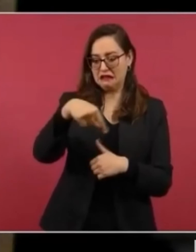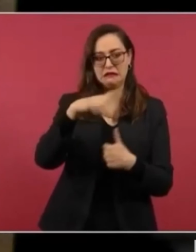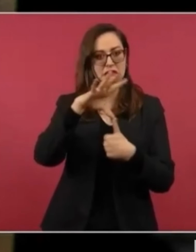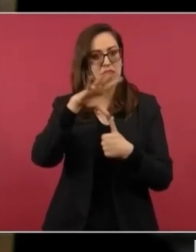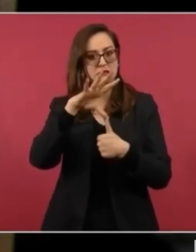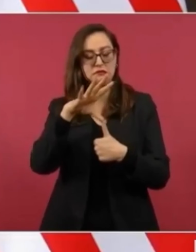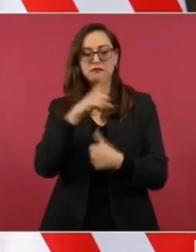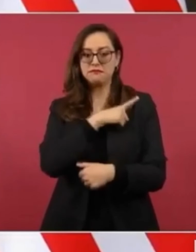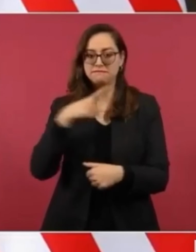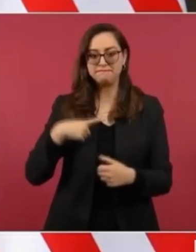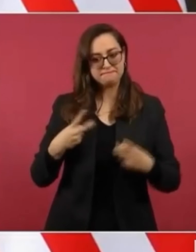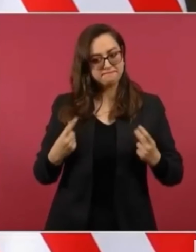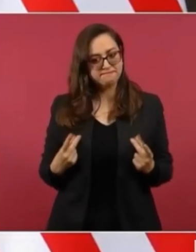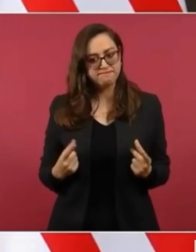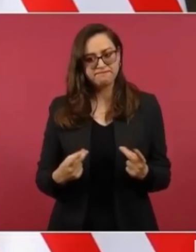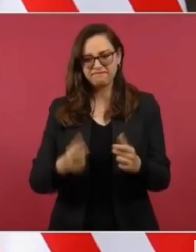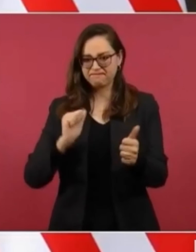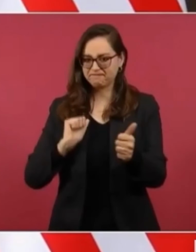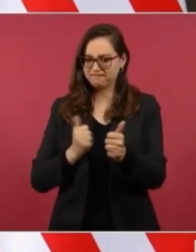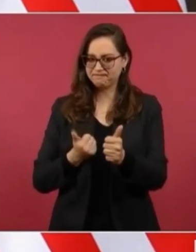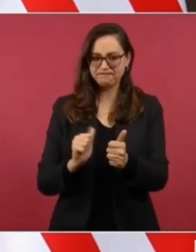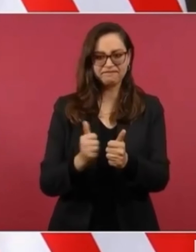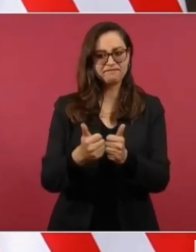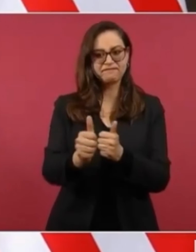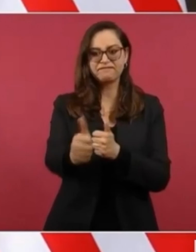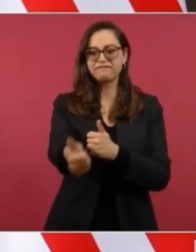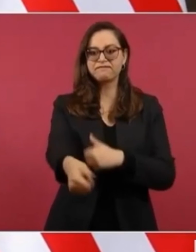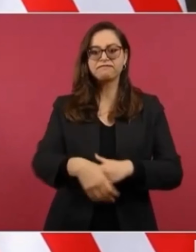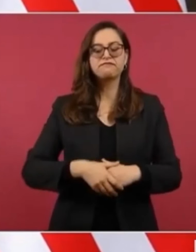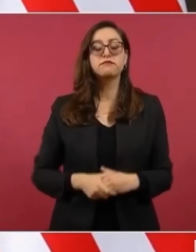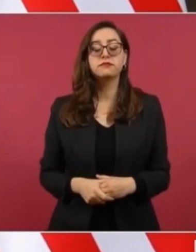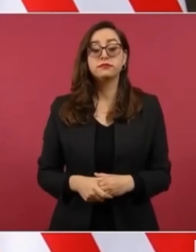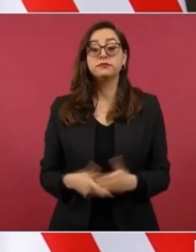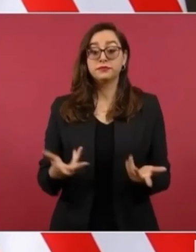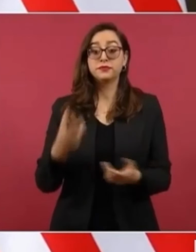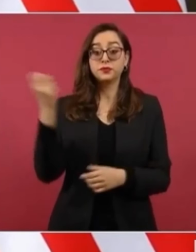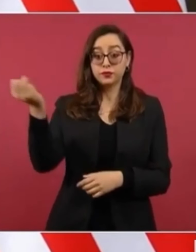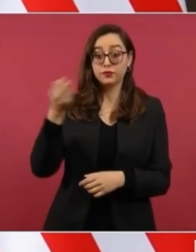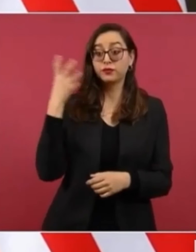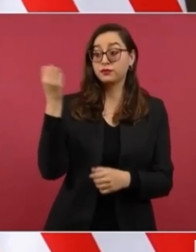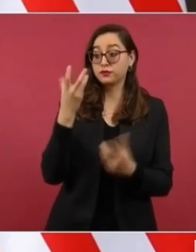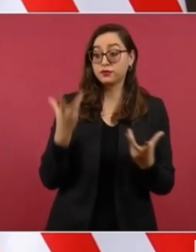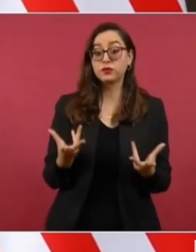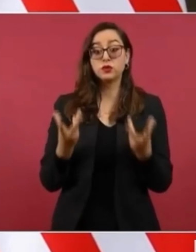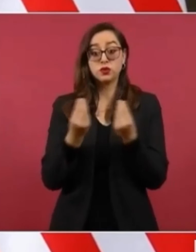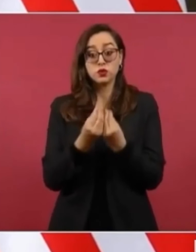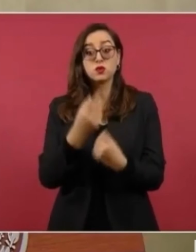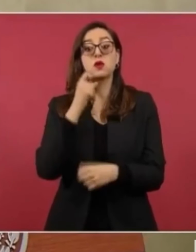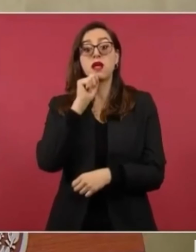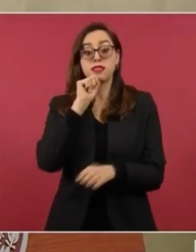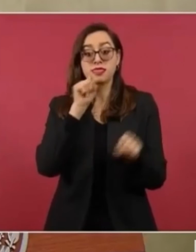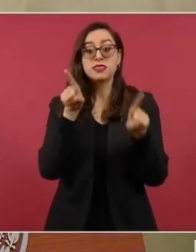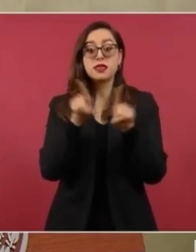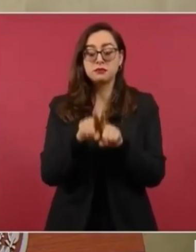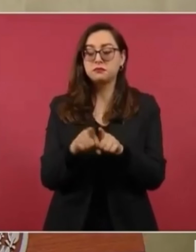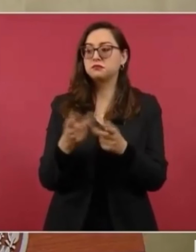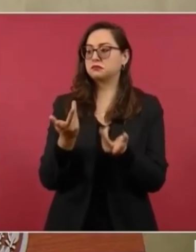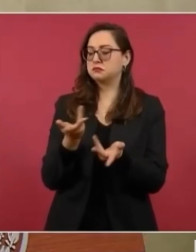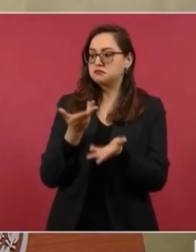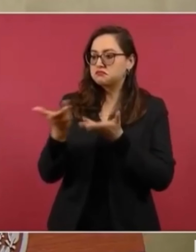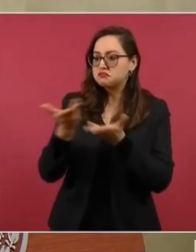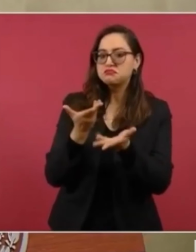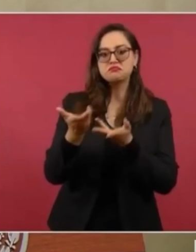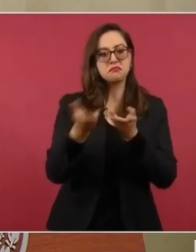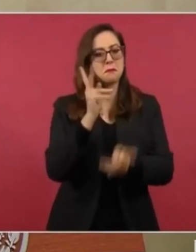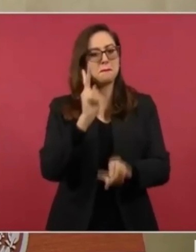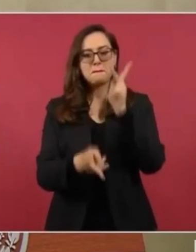cumbre también fortalece las consultas y la cooperación constante entre nosotros.